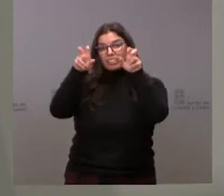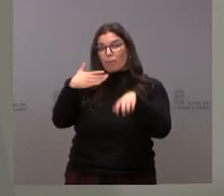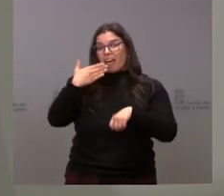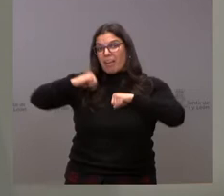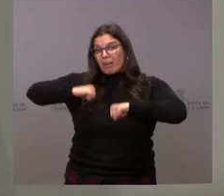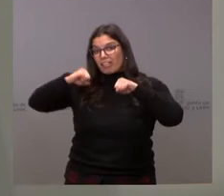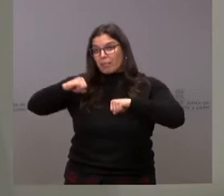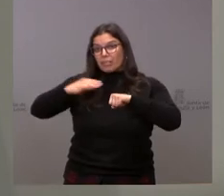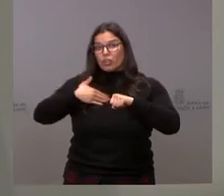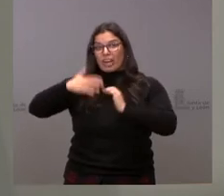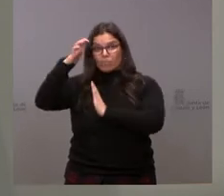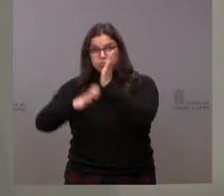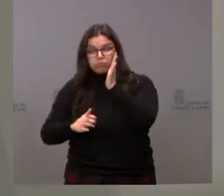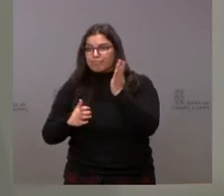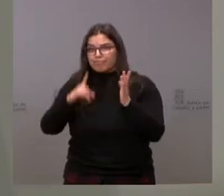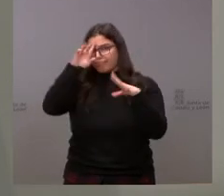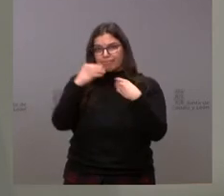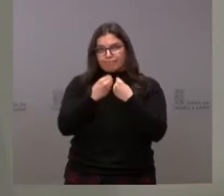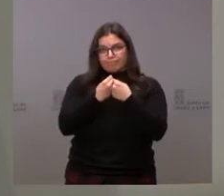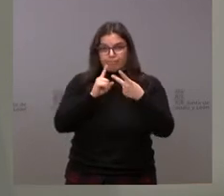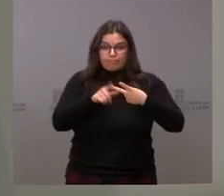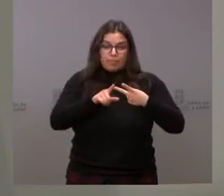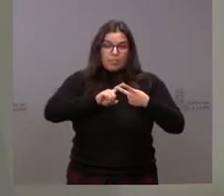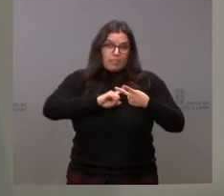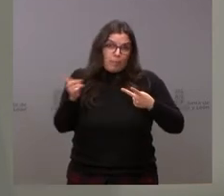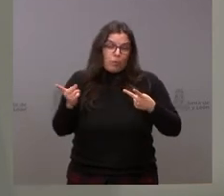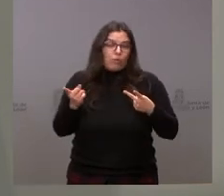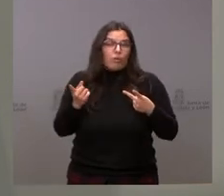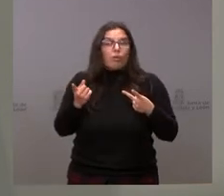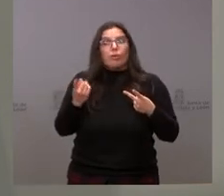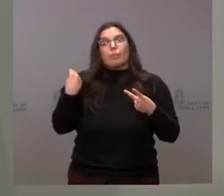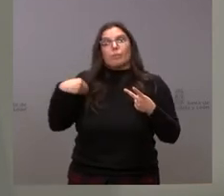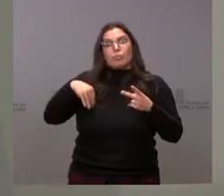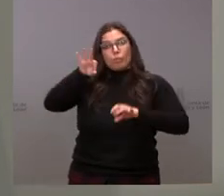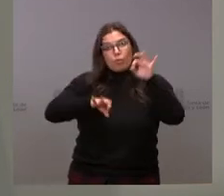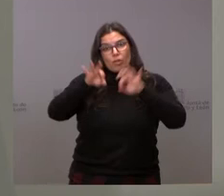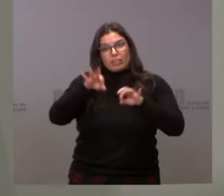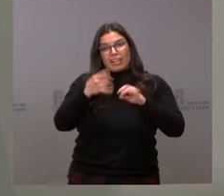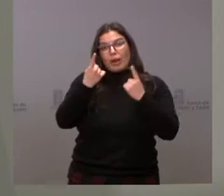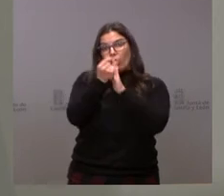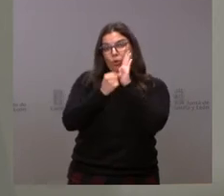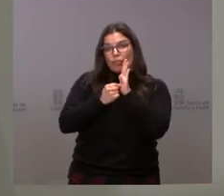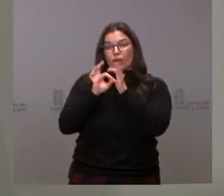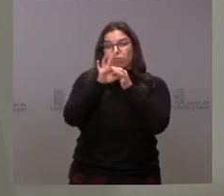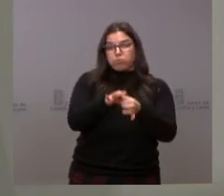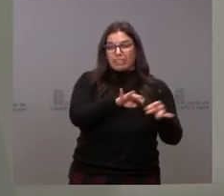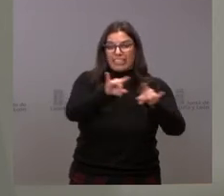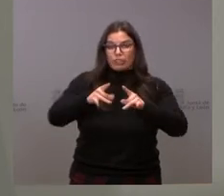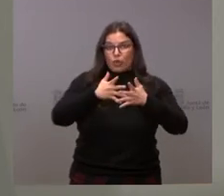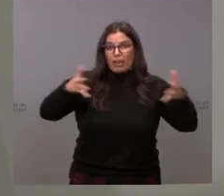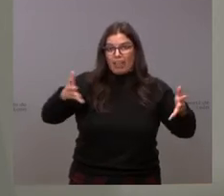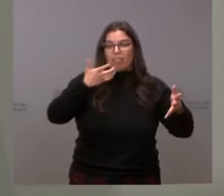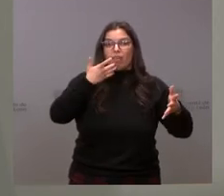y no entendemos que no se incremente la ponderación de algunas variables vinculadas al territorio como